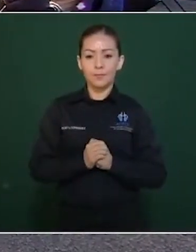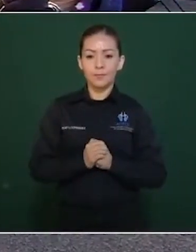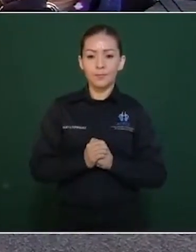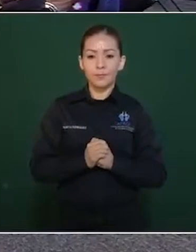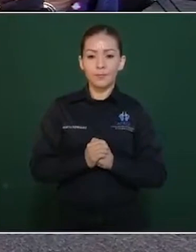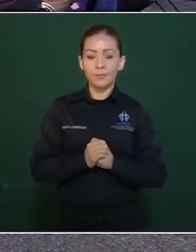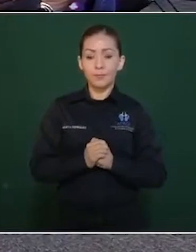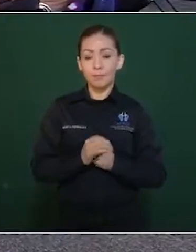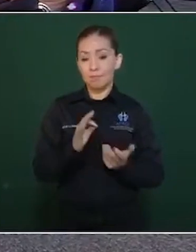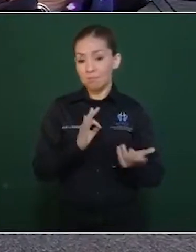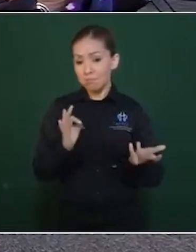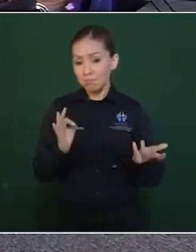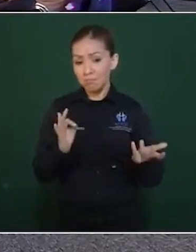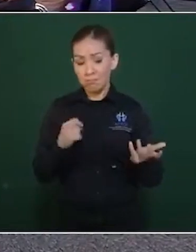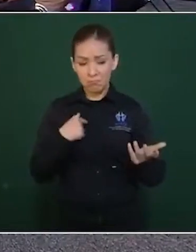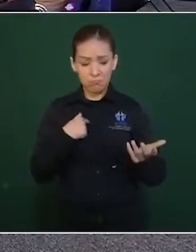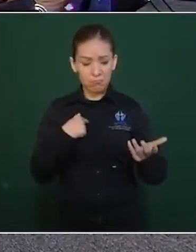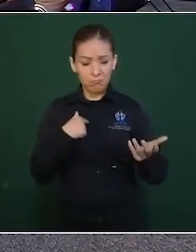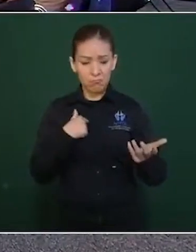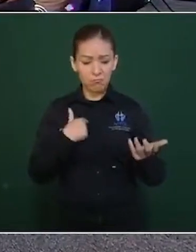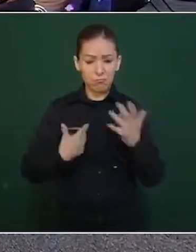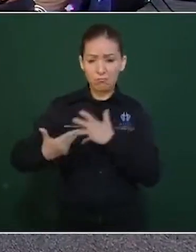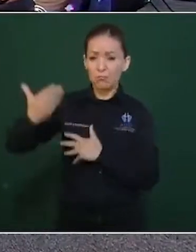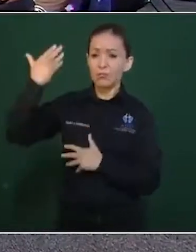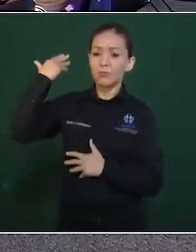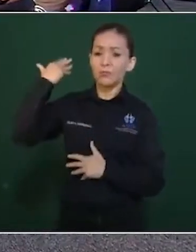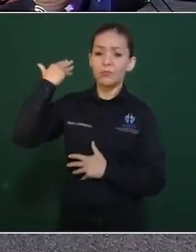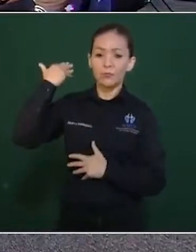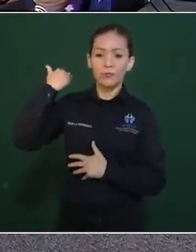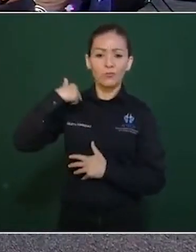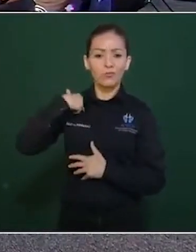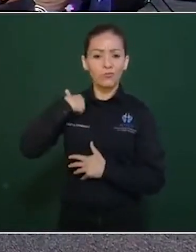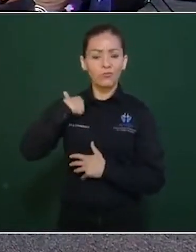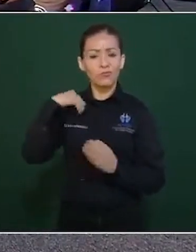de que hablé